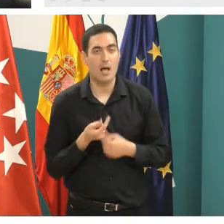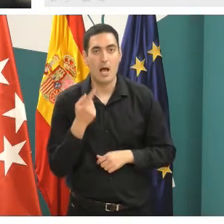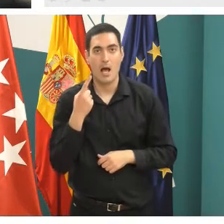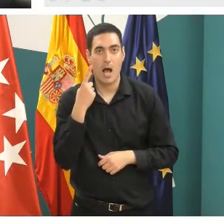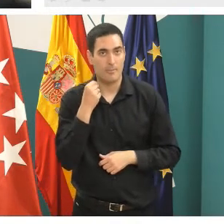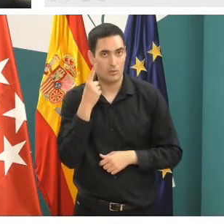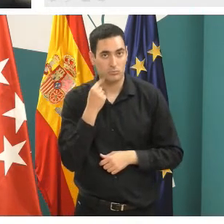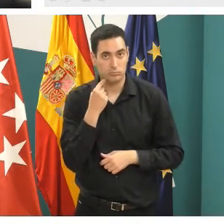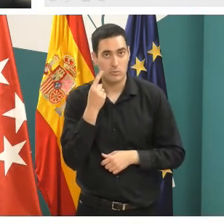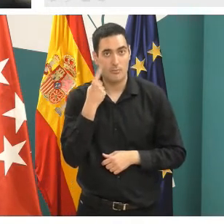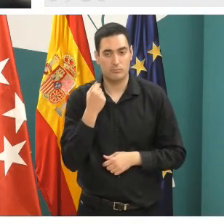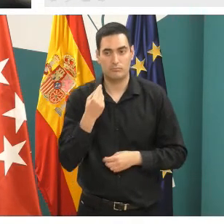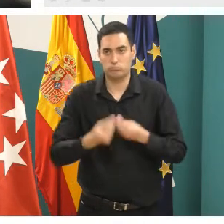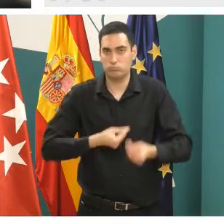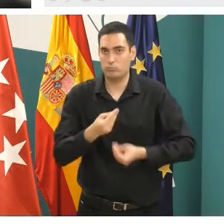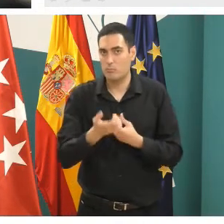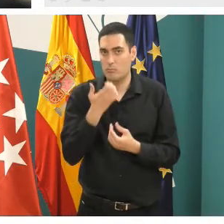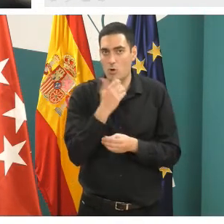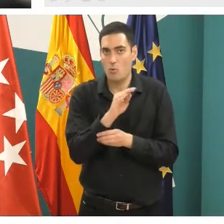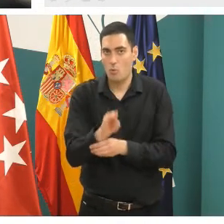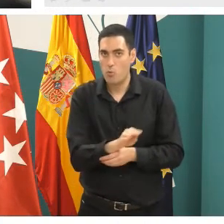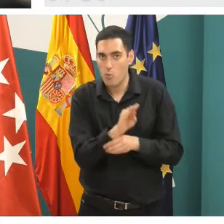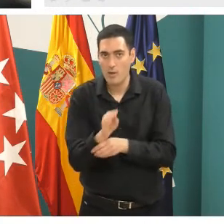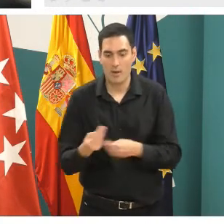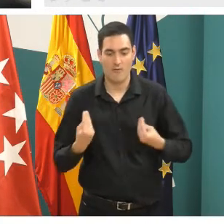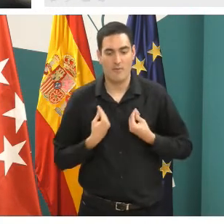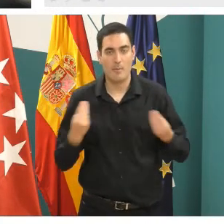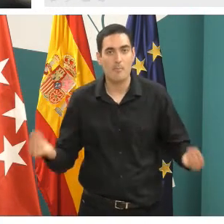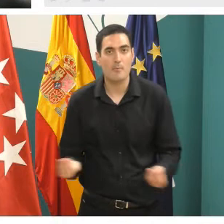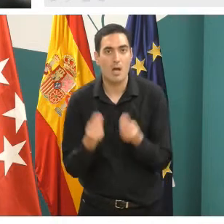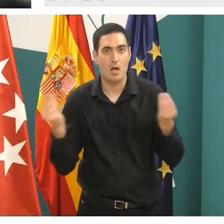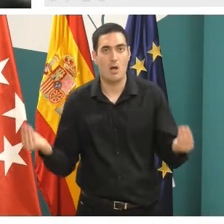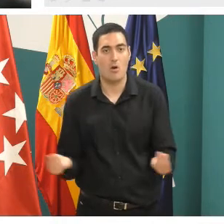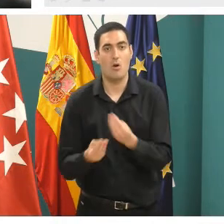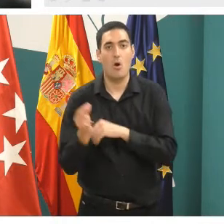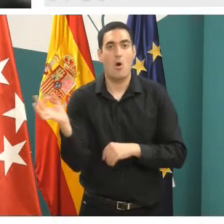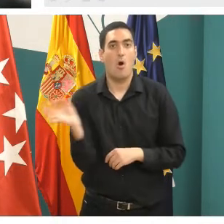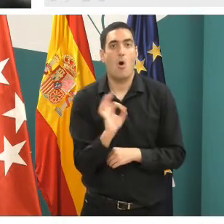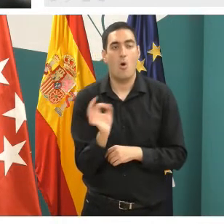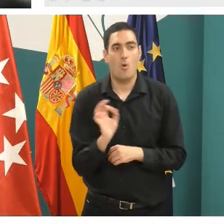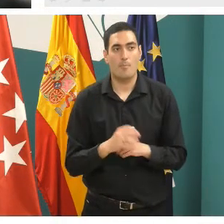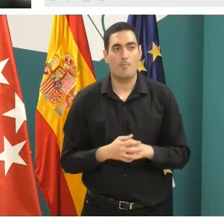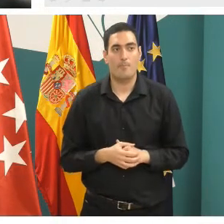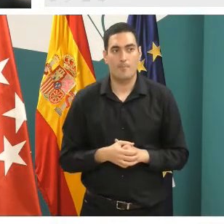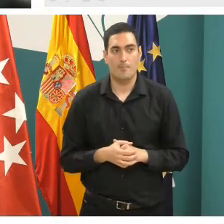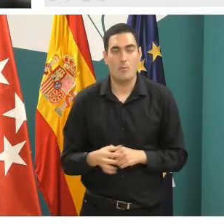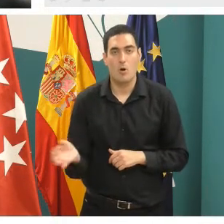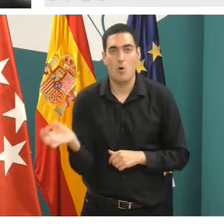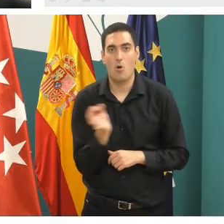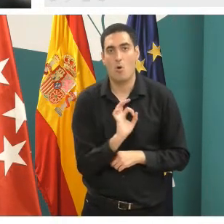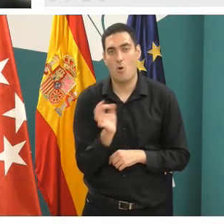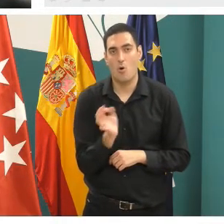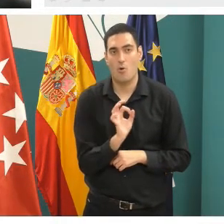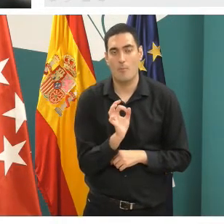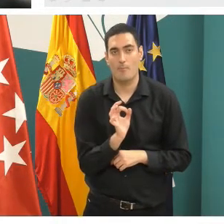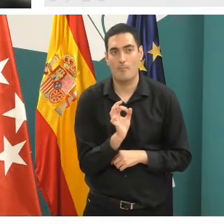que puedan desarrollar, ya sea para cuidarse y vivir mejor o, por el contrario, para no emprender ese camino